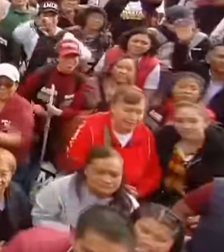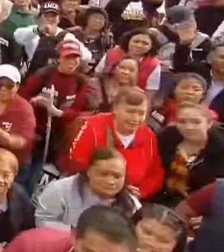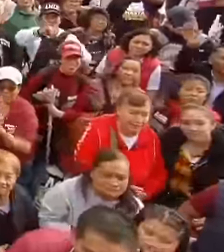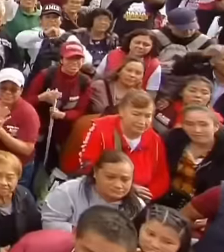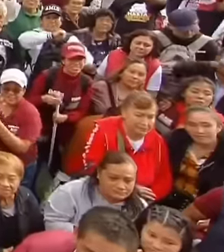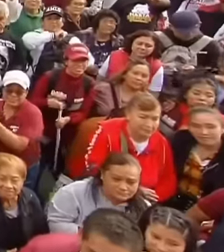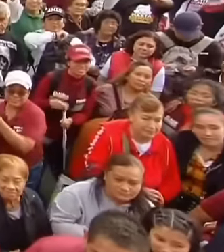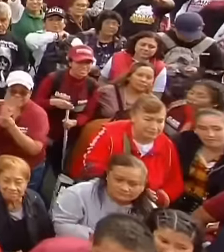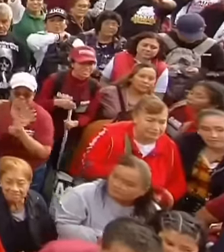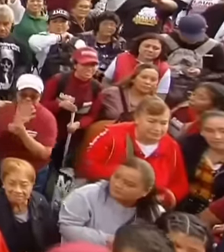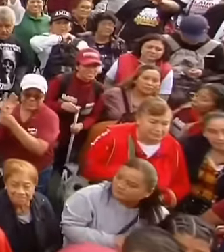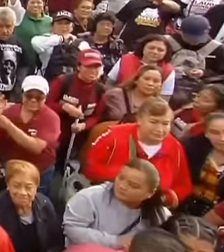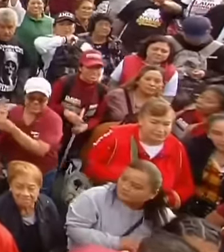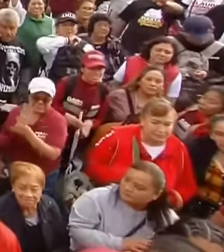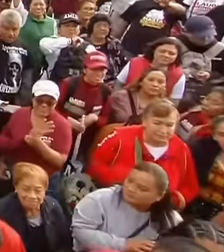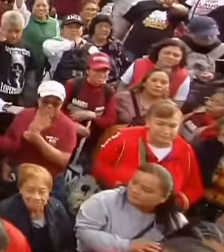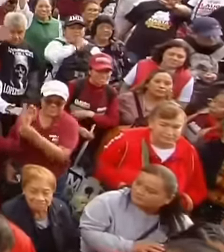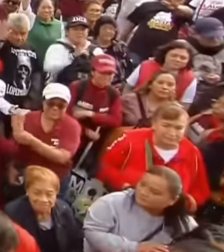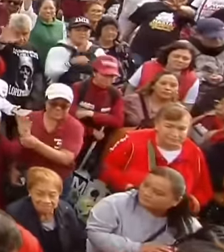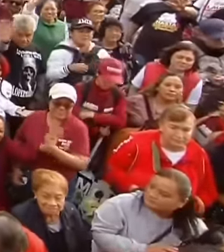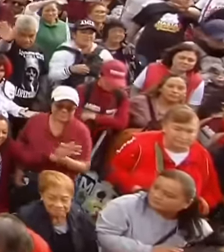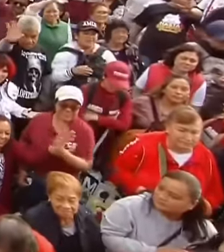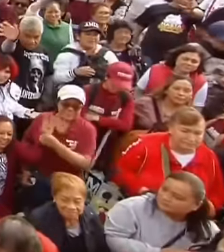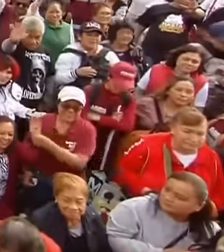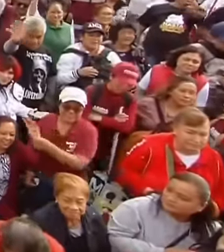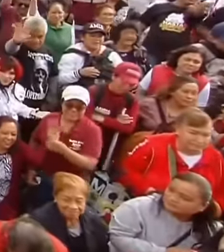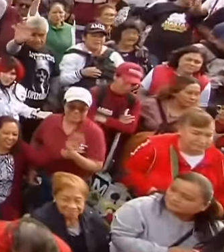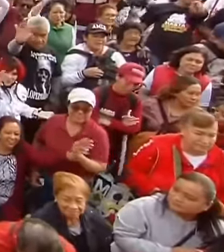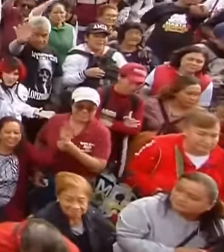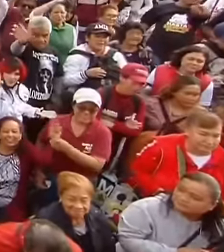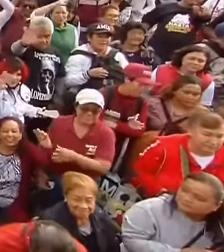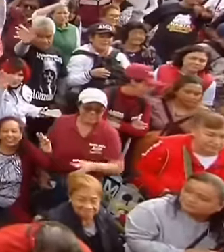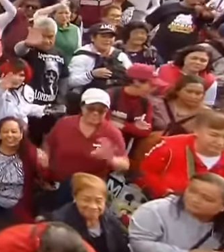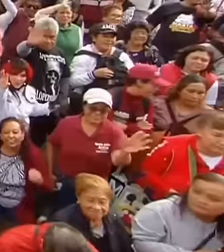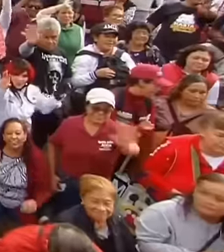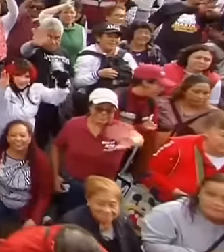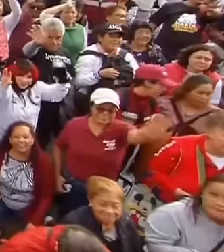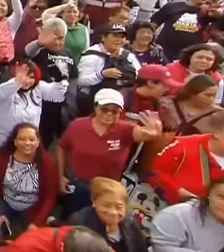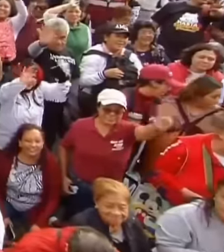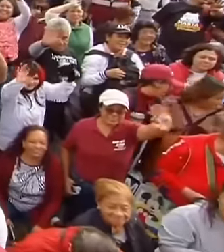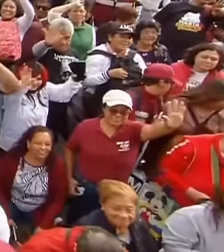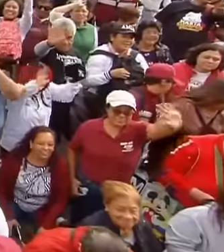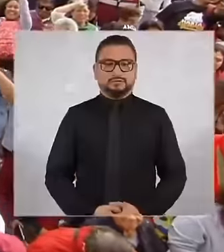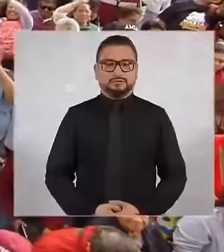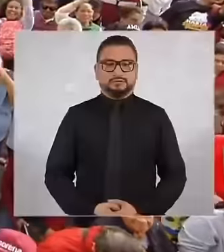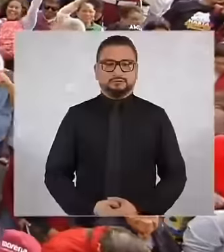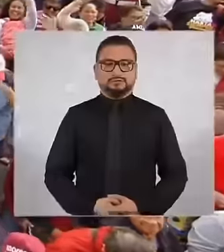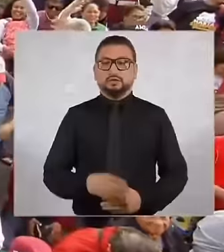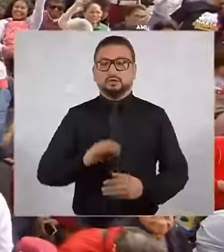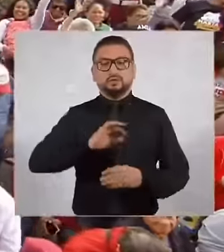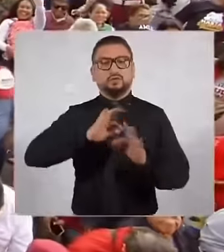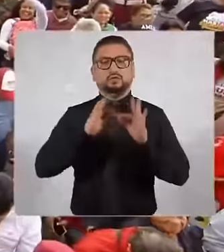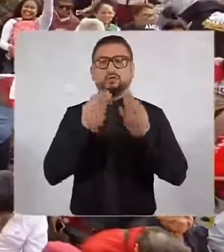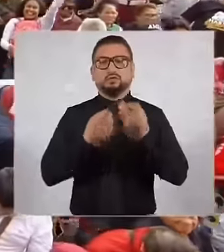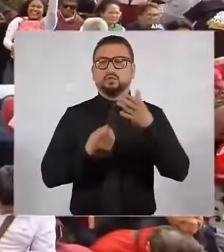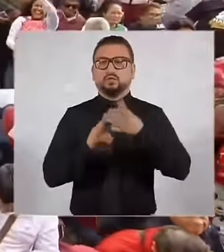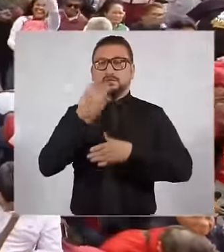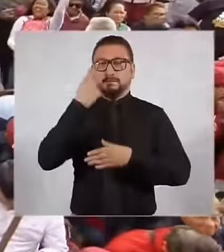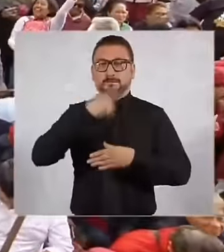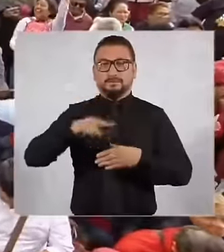Y vamos a trabajar conjuntamente en un nuevo sistema de contratación, promoción